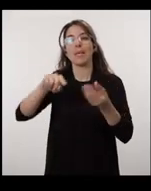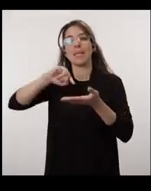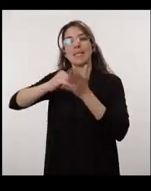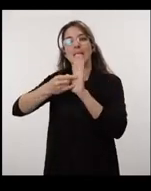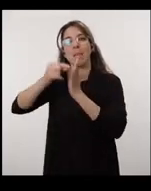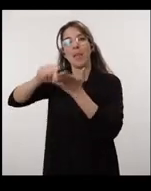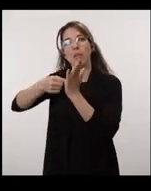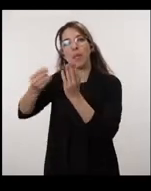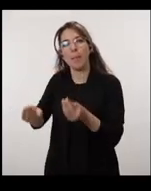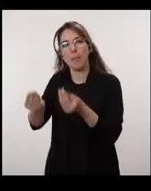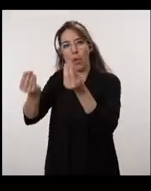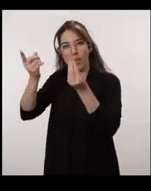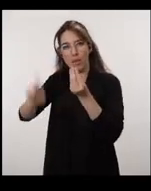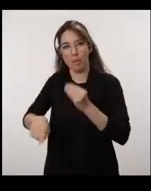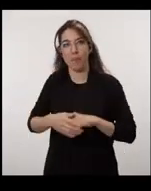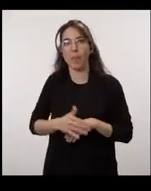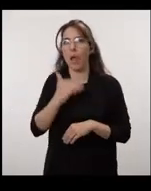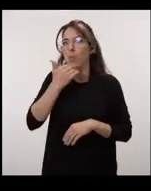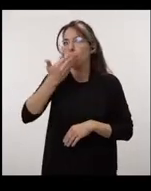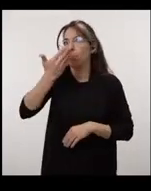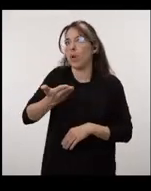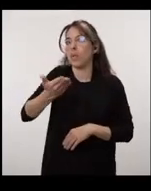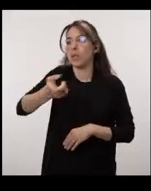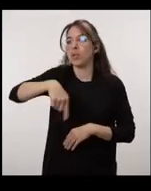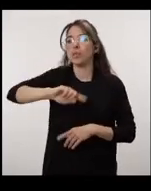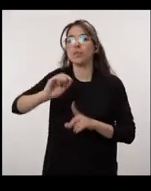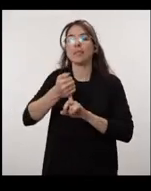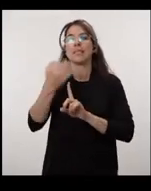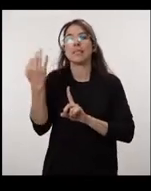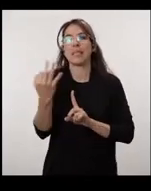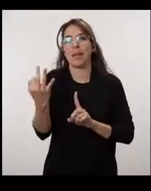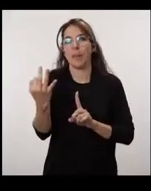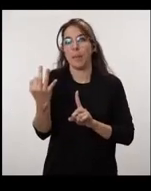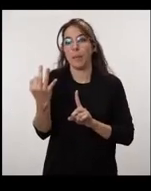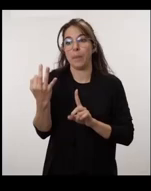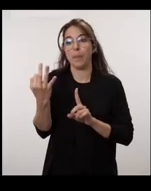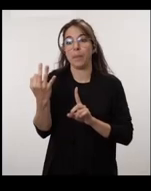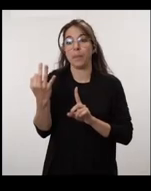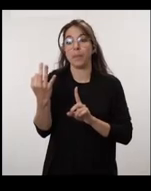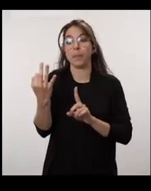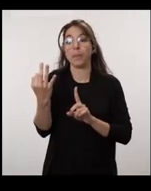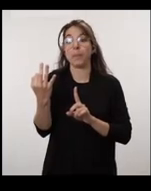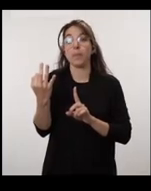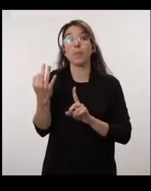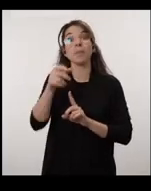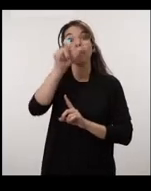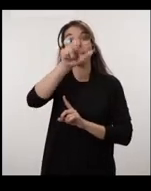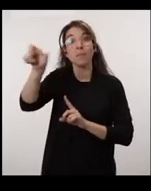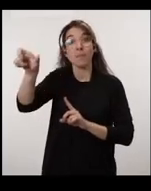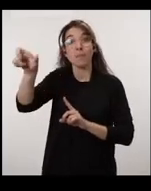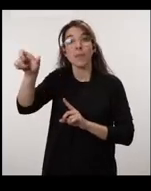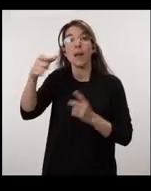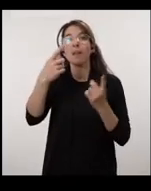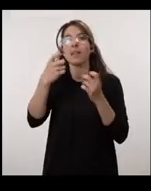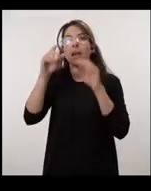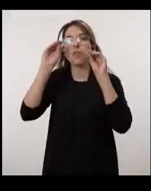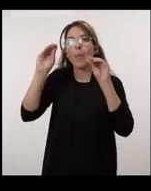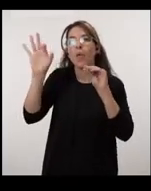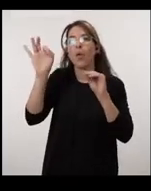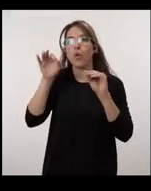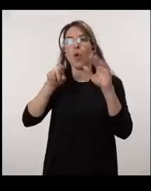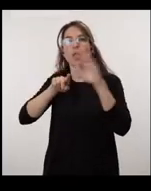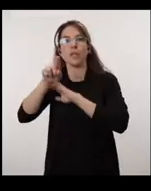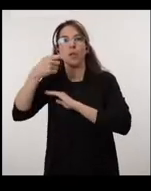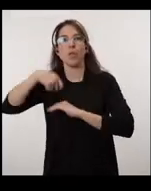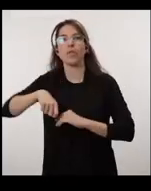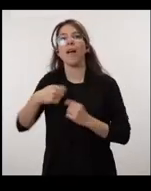contratación y algo súper importante que conseguimos es detectar qué necesidades de formación y desarrollo profesional necesitan